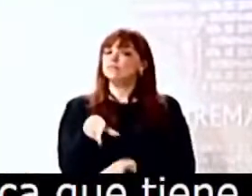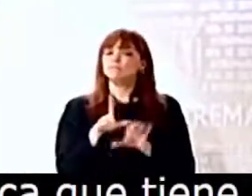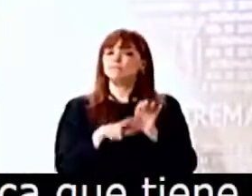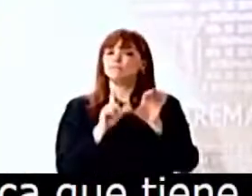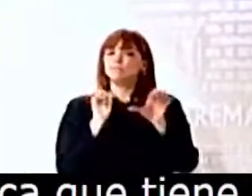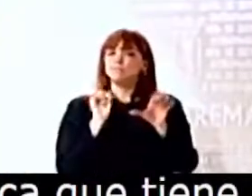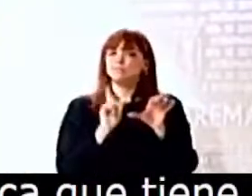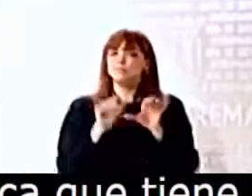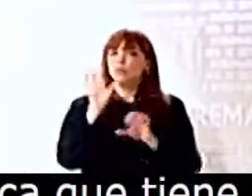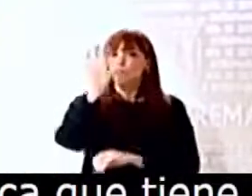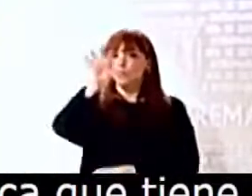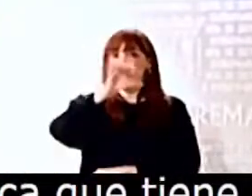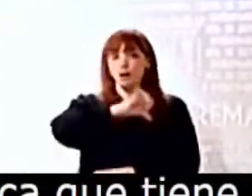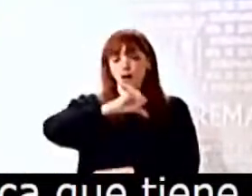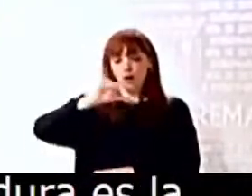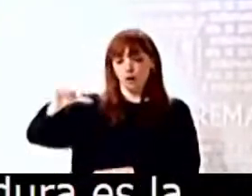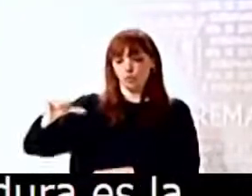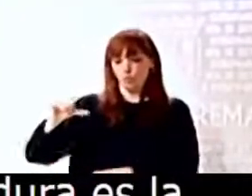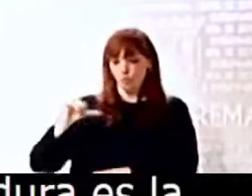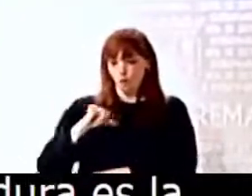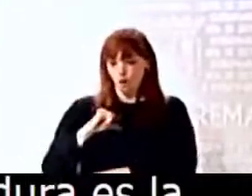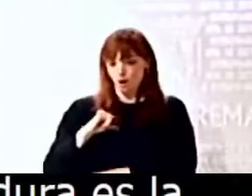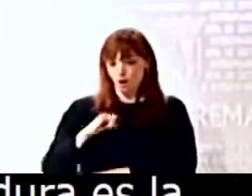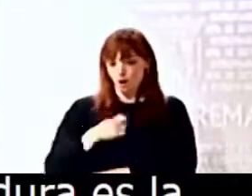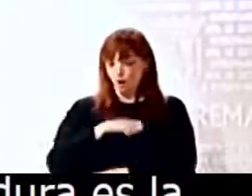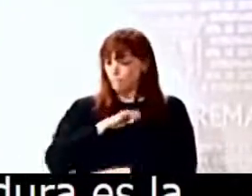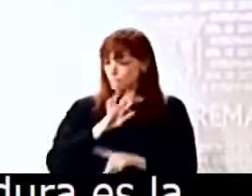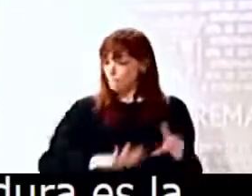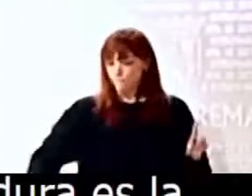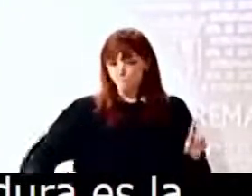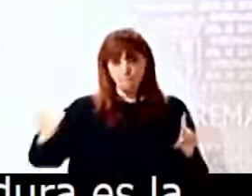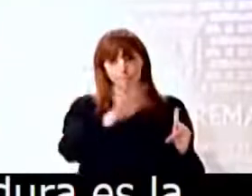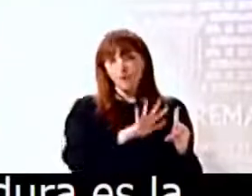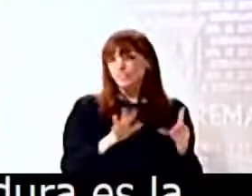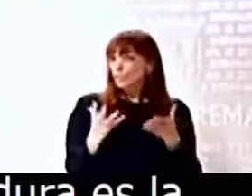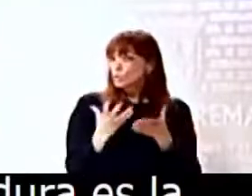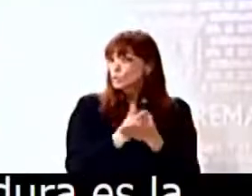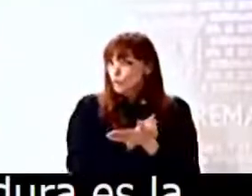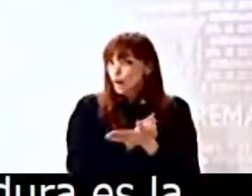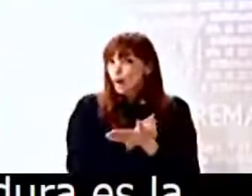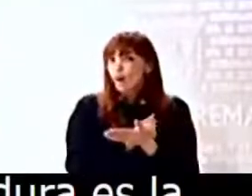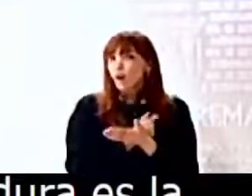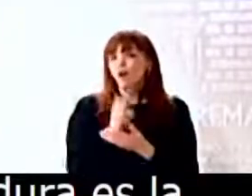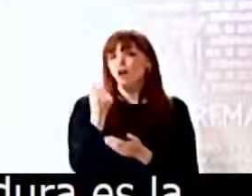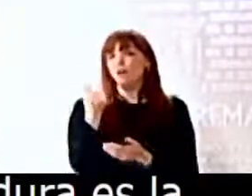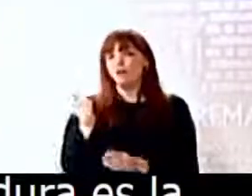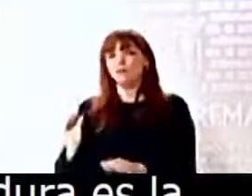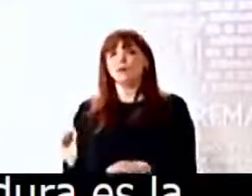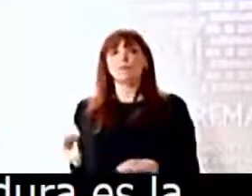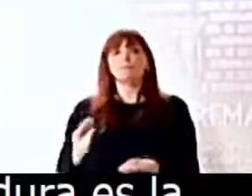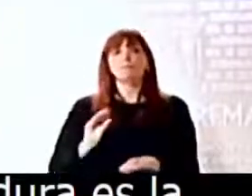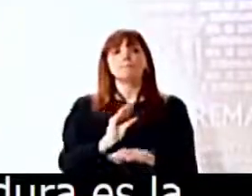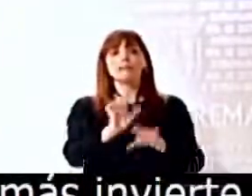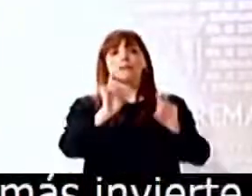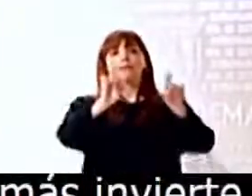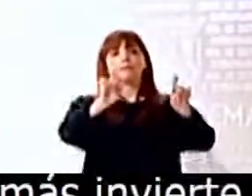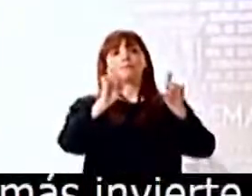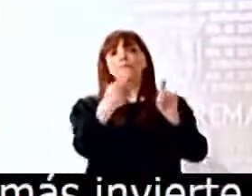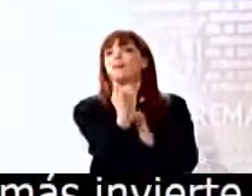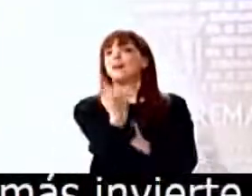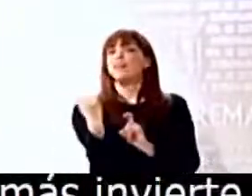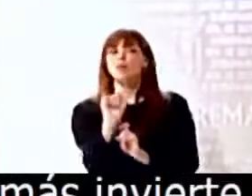decir que Extremadura es la comunidad autónoma de toda España que más invierte en educación pública per